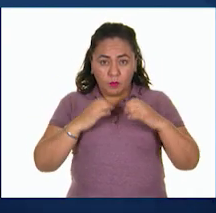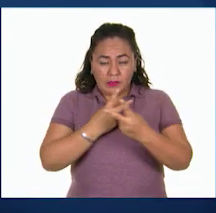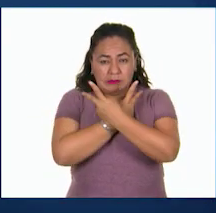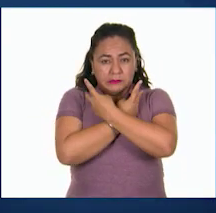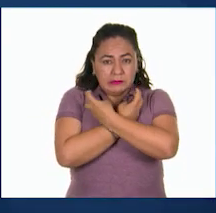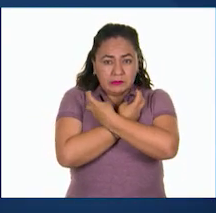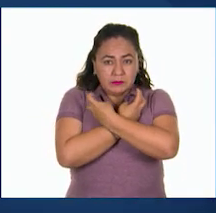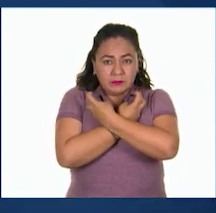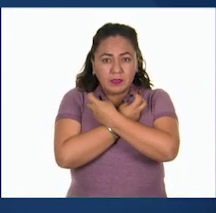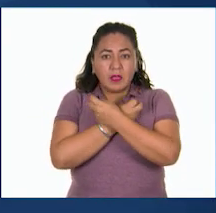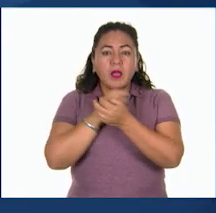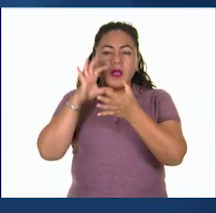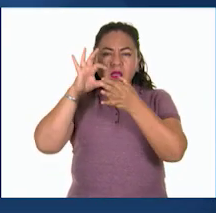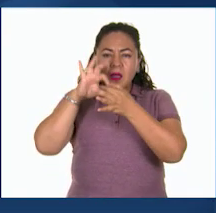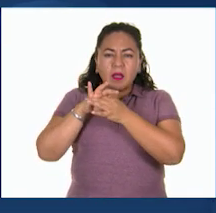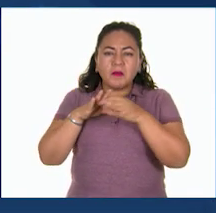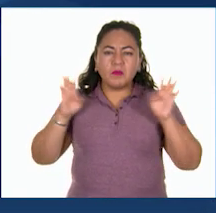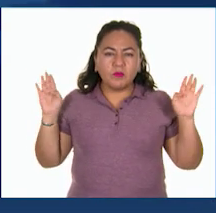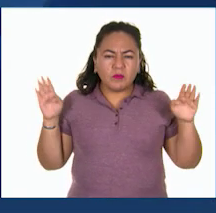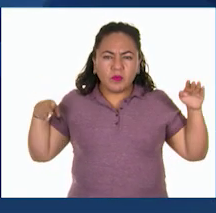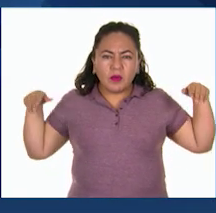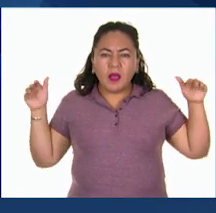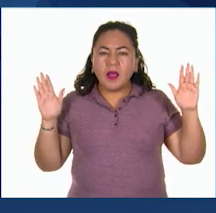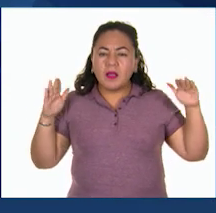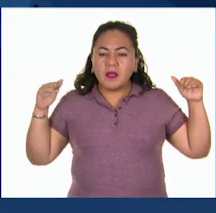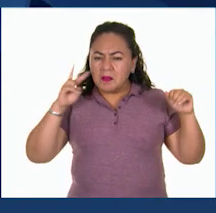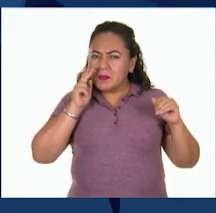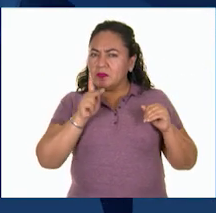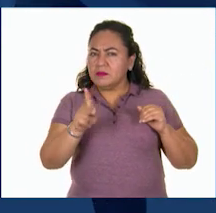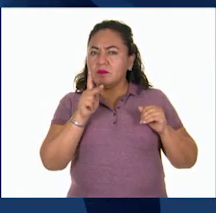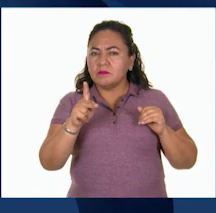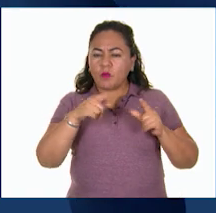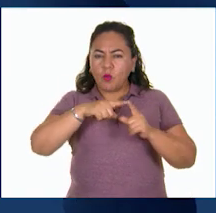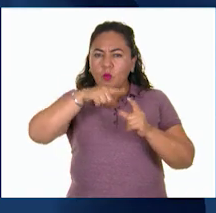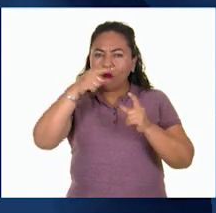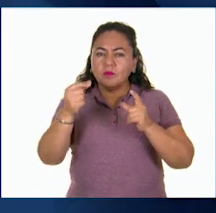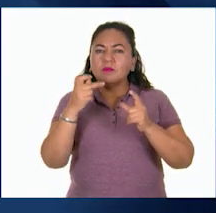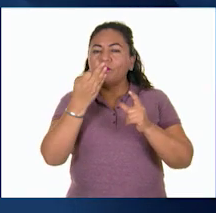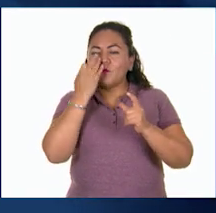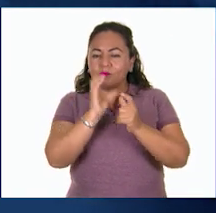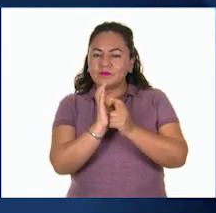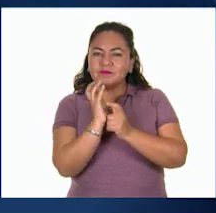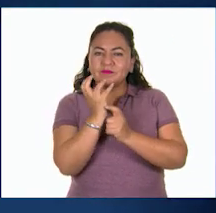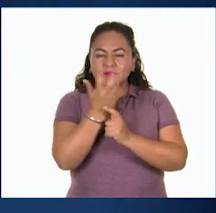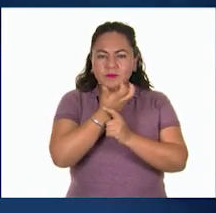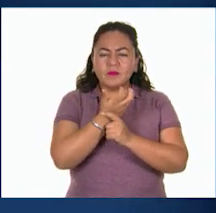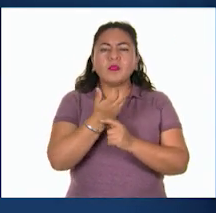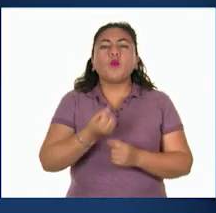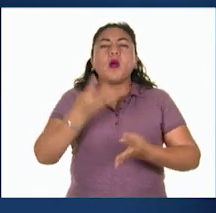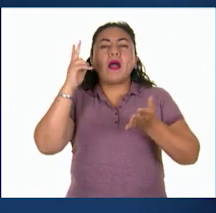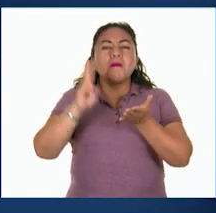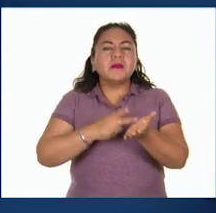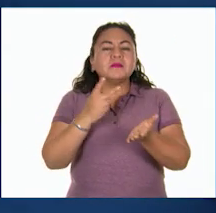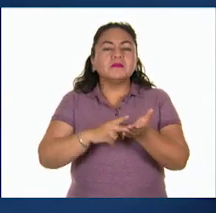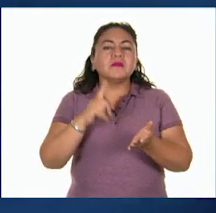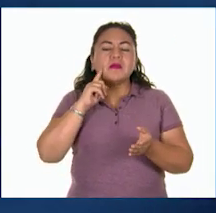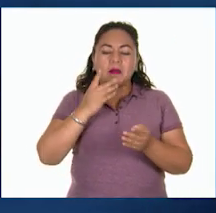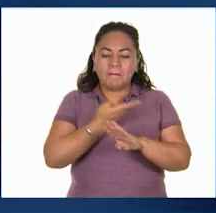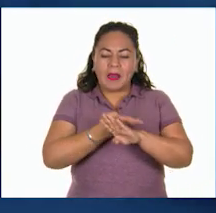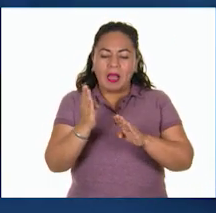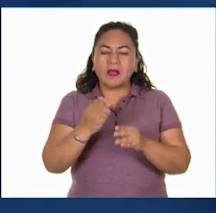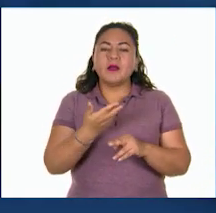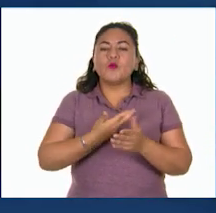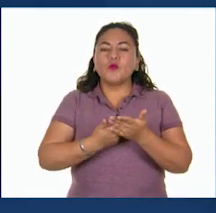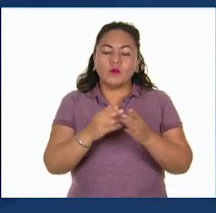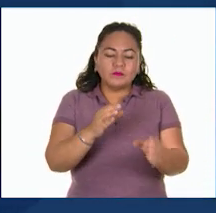alas que la confunden con las hojas de la rosa. ¿Cuántas veces Maddalena Strozzi cortó una rosa blanca y